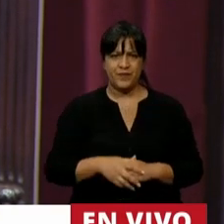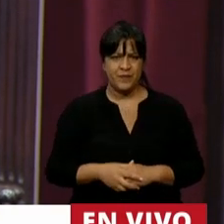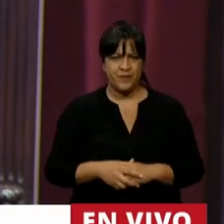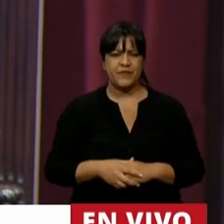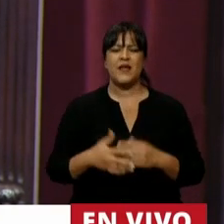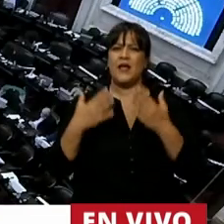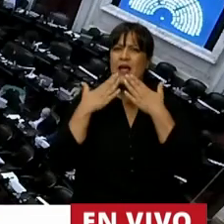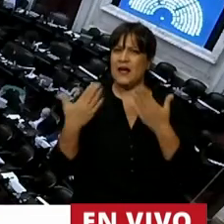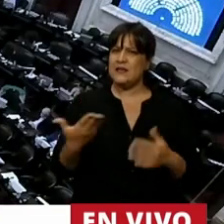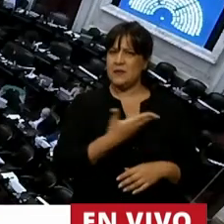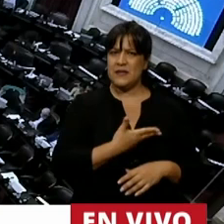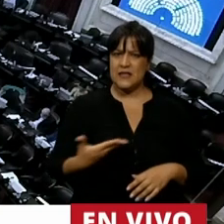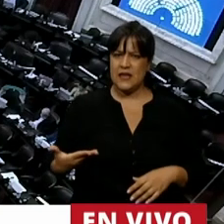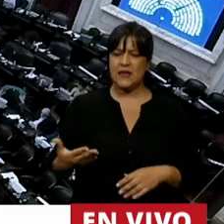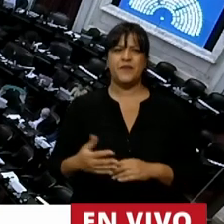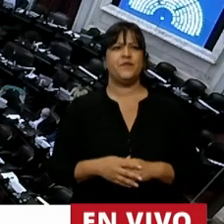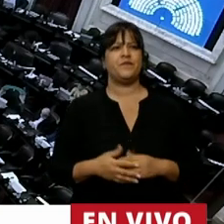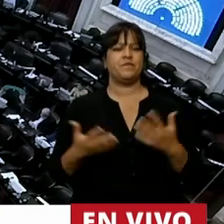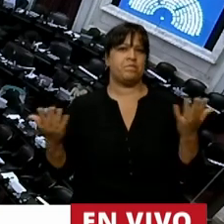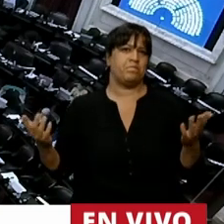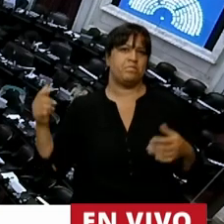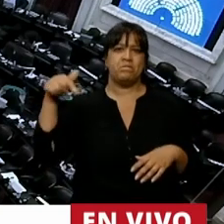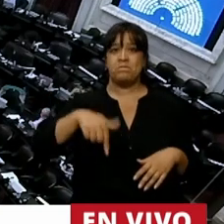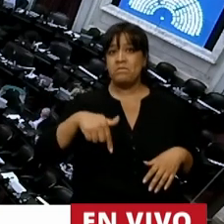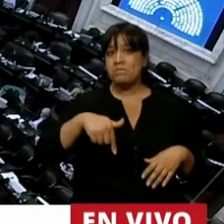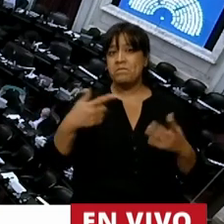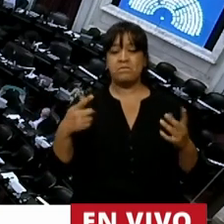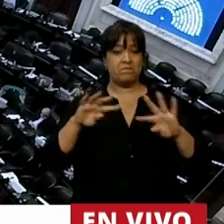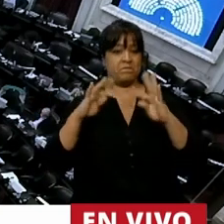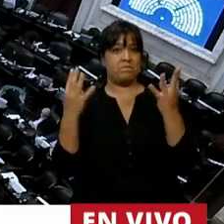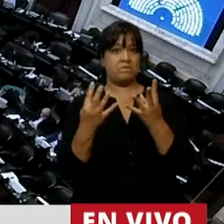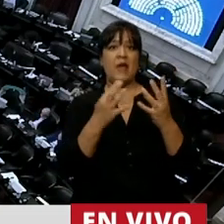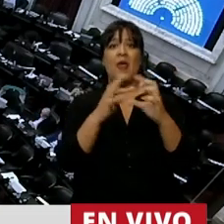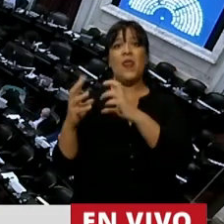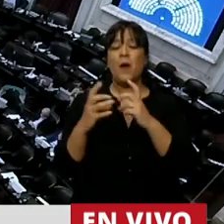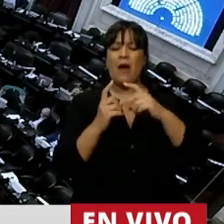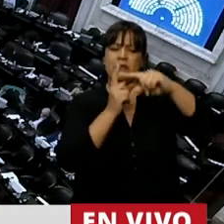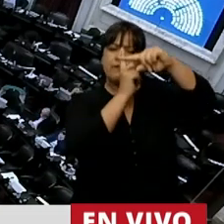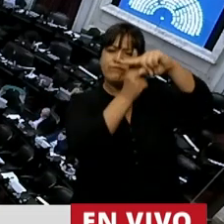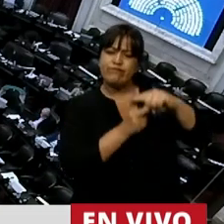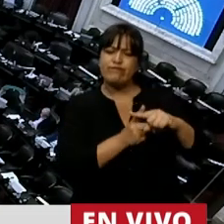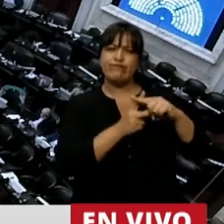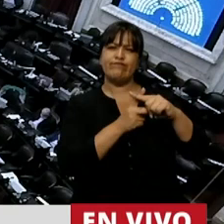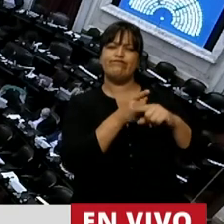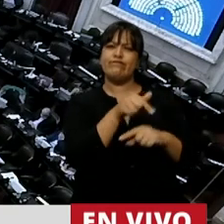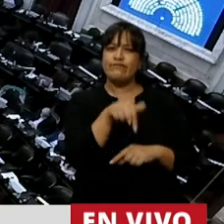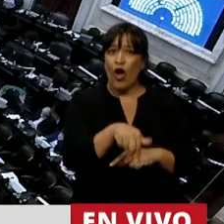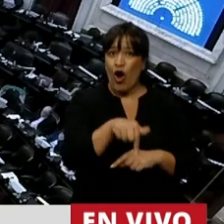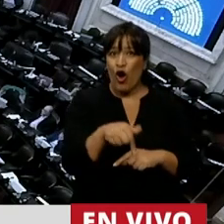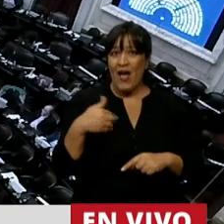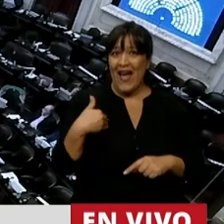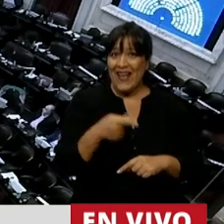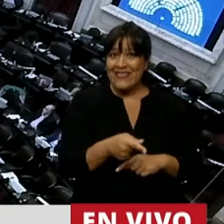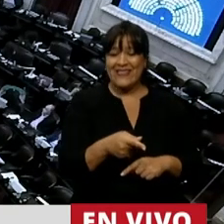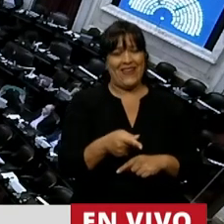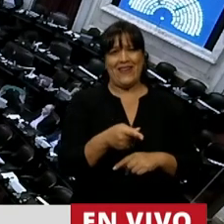presidente. Bueno, estamos acá debatiendo una fórmula que para la Argentina de hoy es